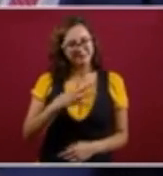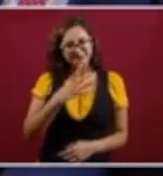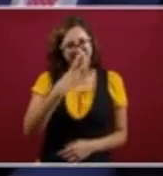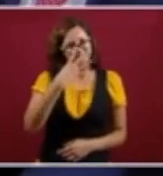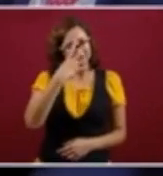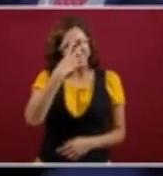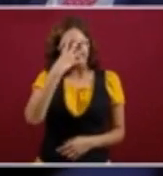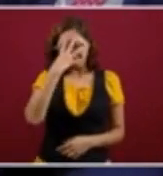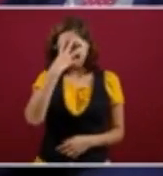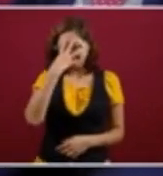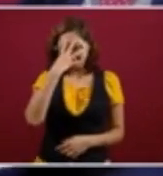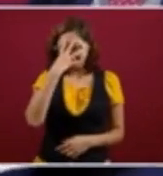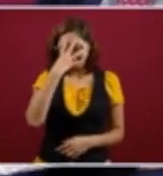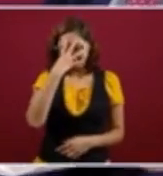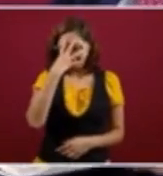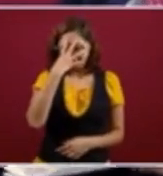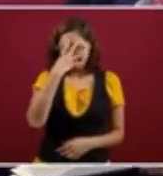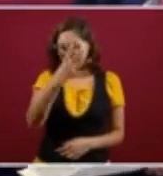tremenda.